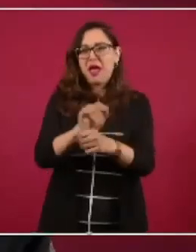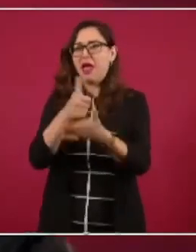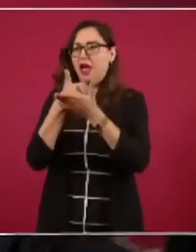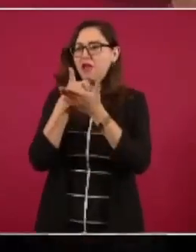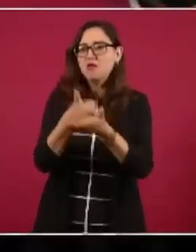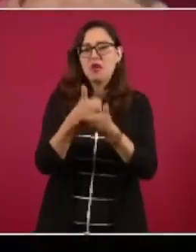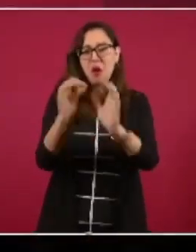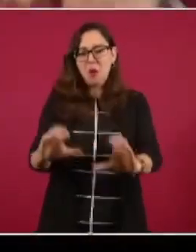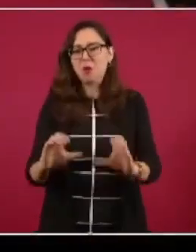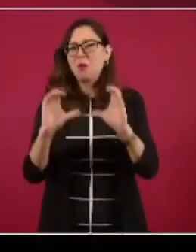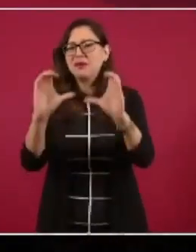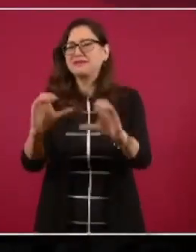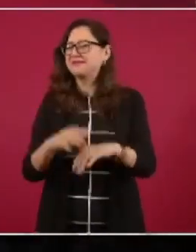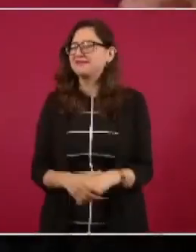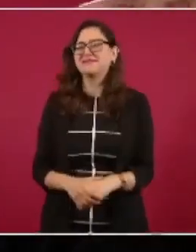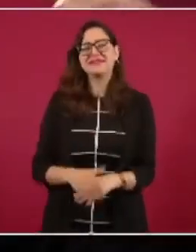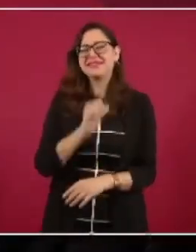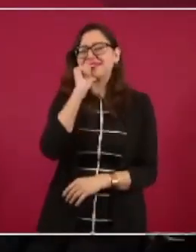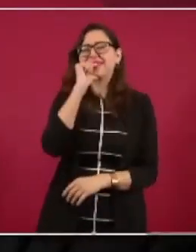Eran operativos